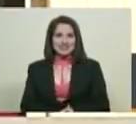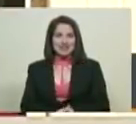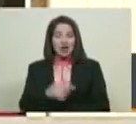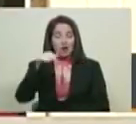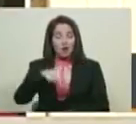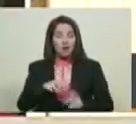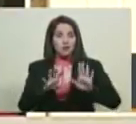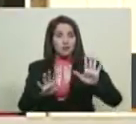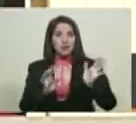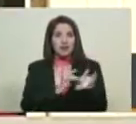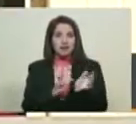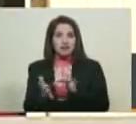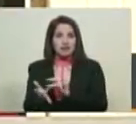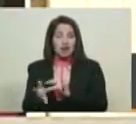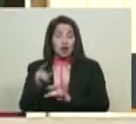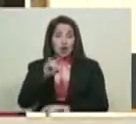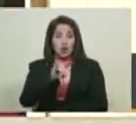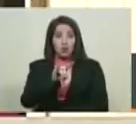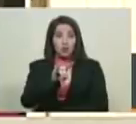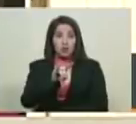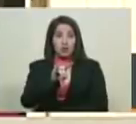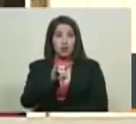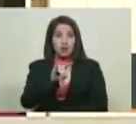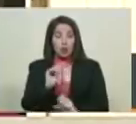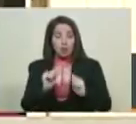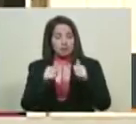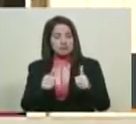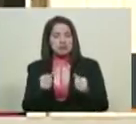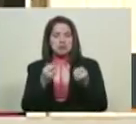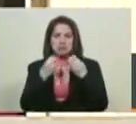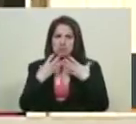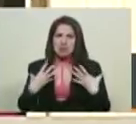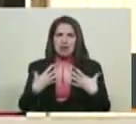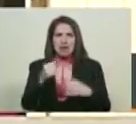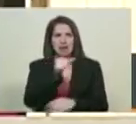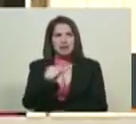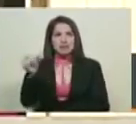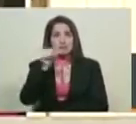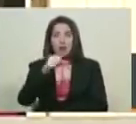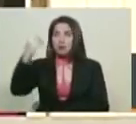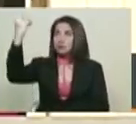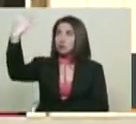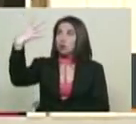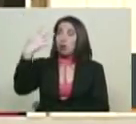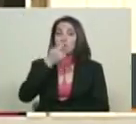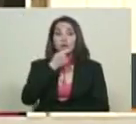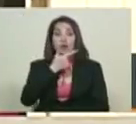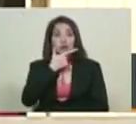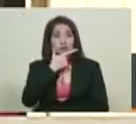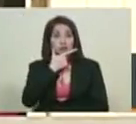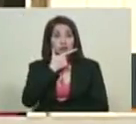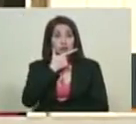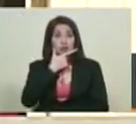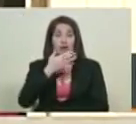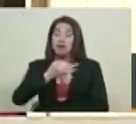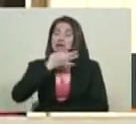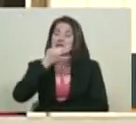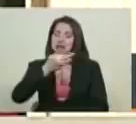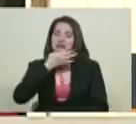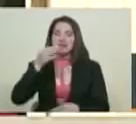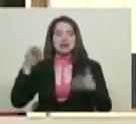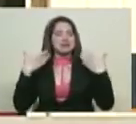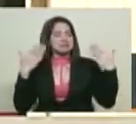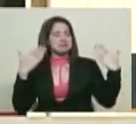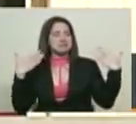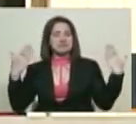de abril, lunes, empezando bien la semana, con este sol bonito, en esta tarde fresca de